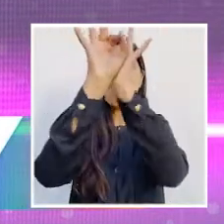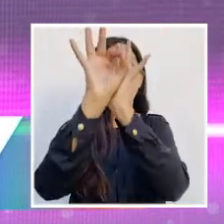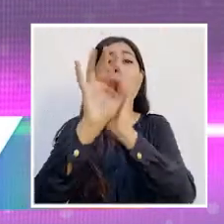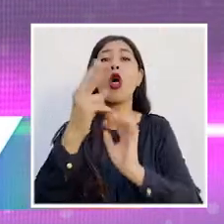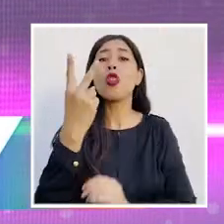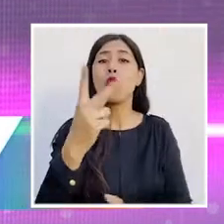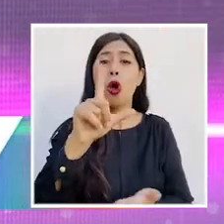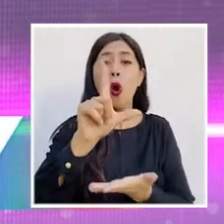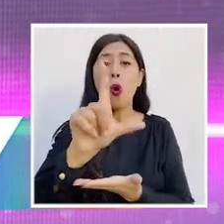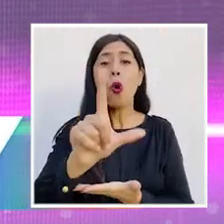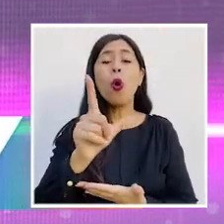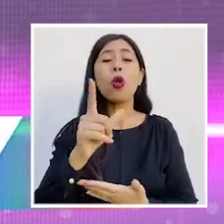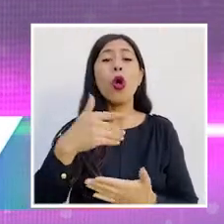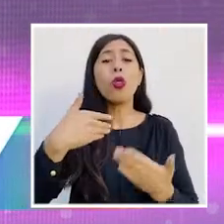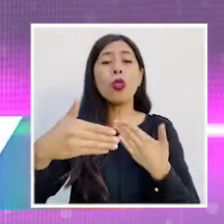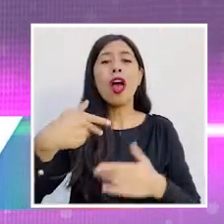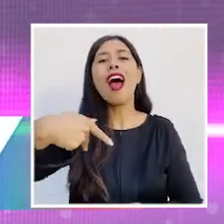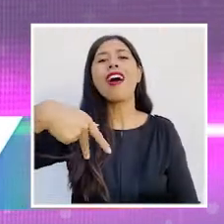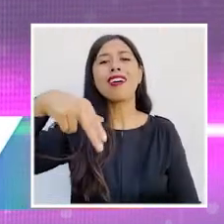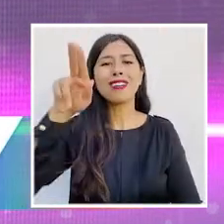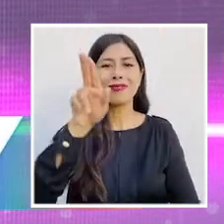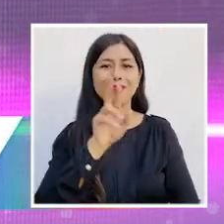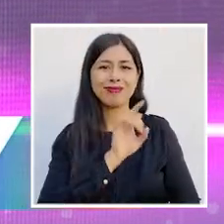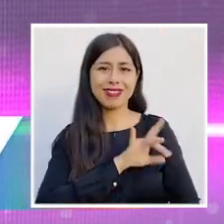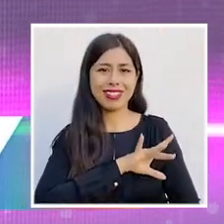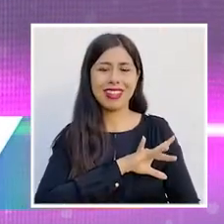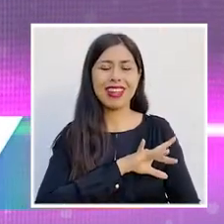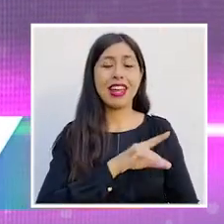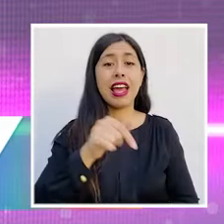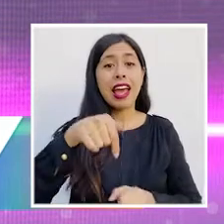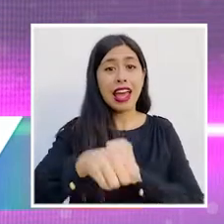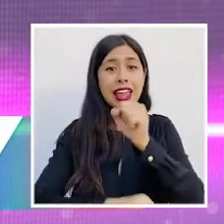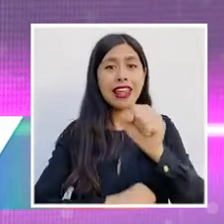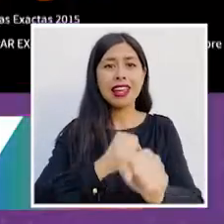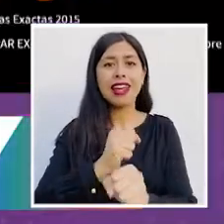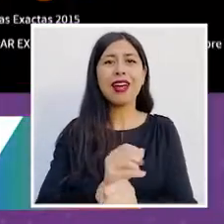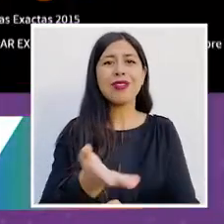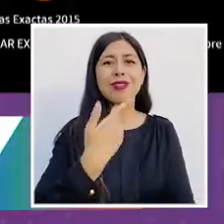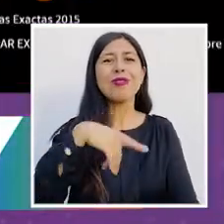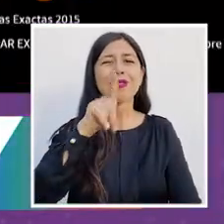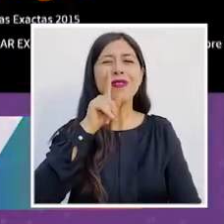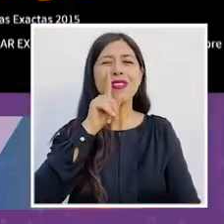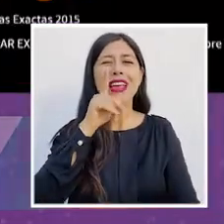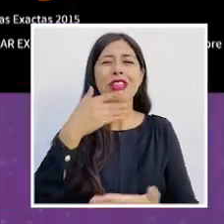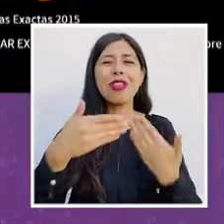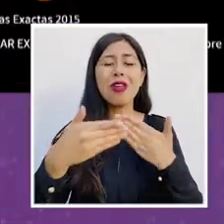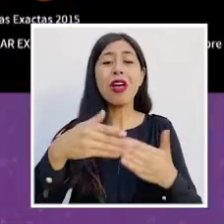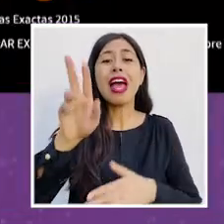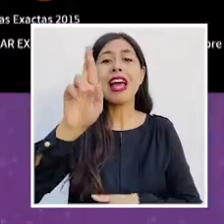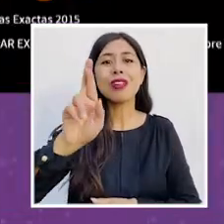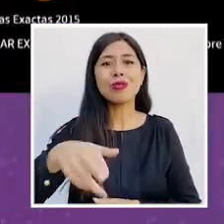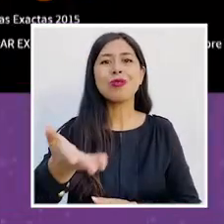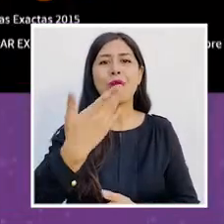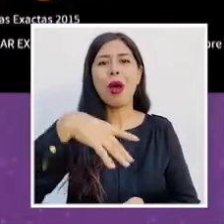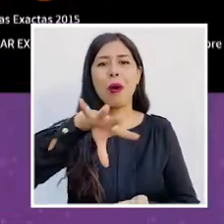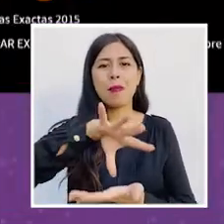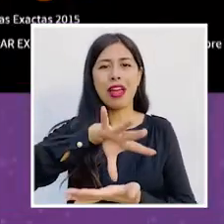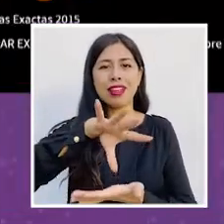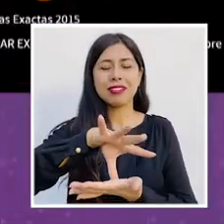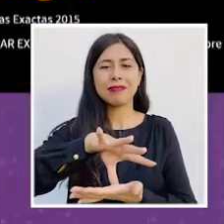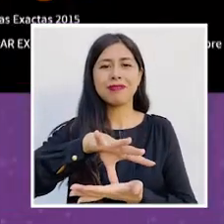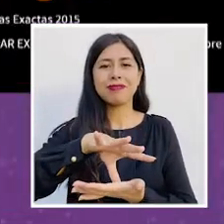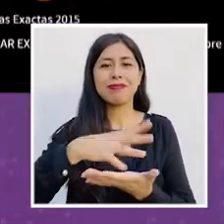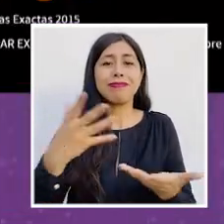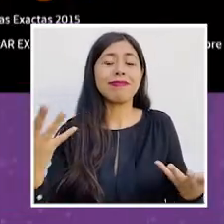eclipse total de sol, el 2 de julio, en el norte de Chile, y este año vamos a tener uno en el sur de nuestro